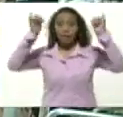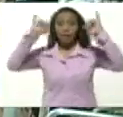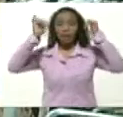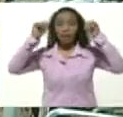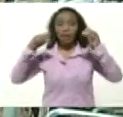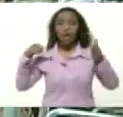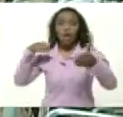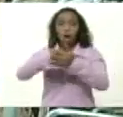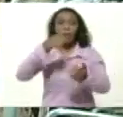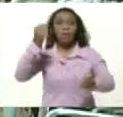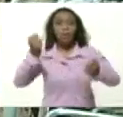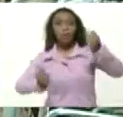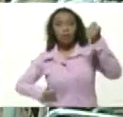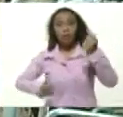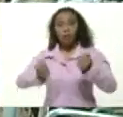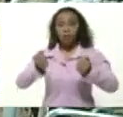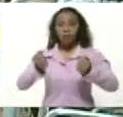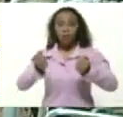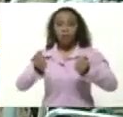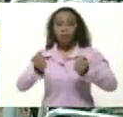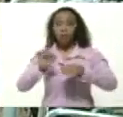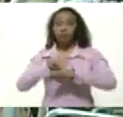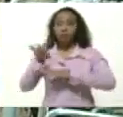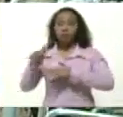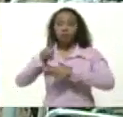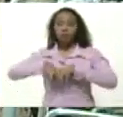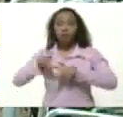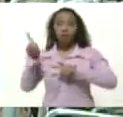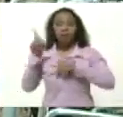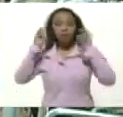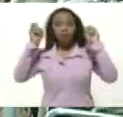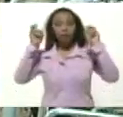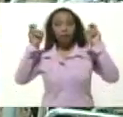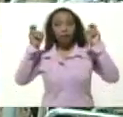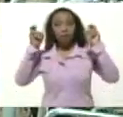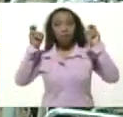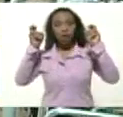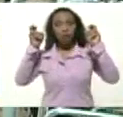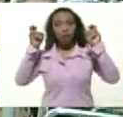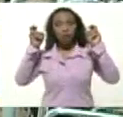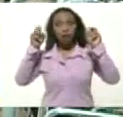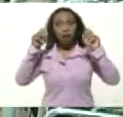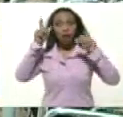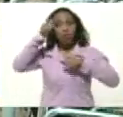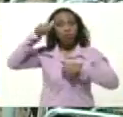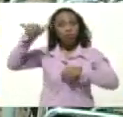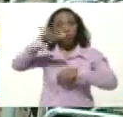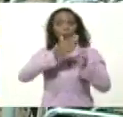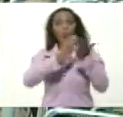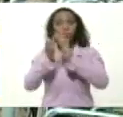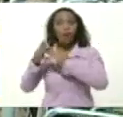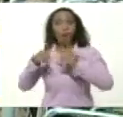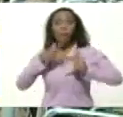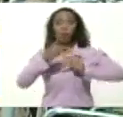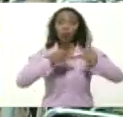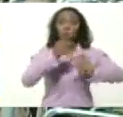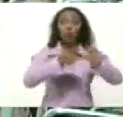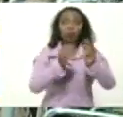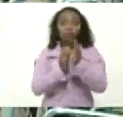de timón y dejar sentados los precedentes de una ciudad comunal que produce y que